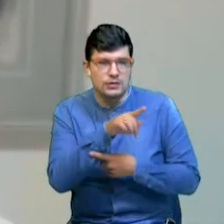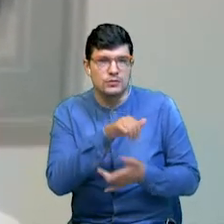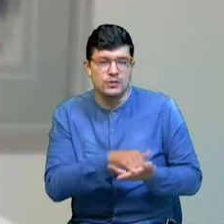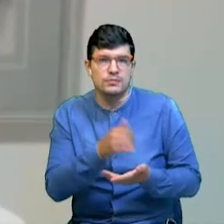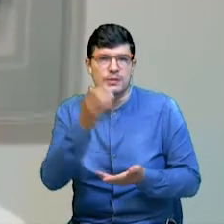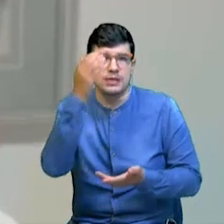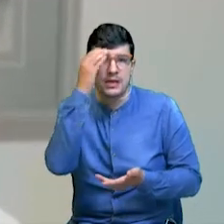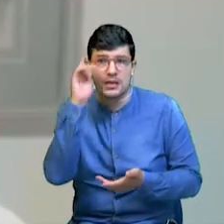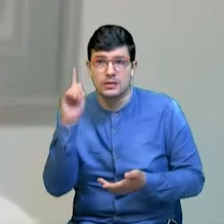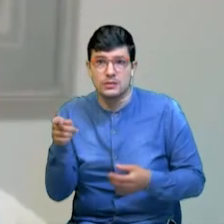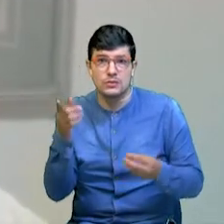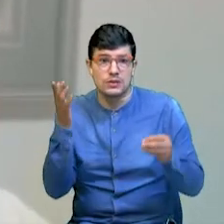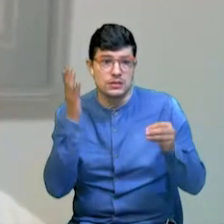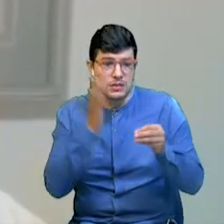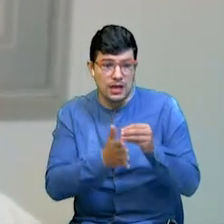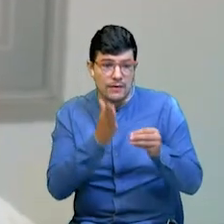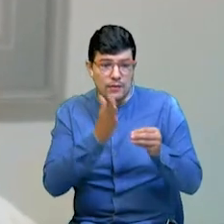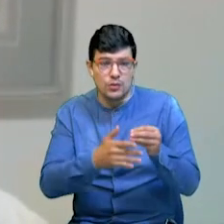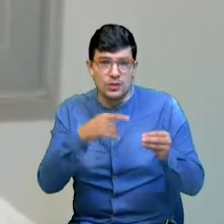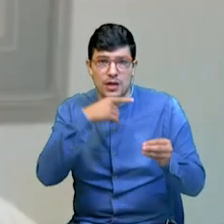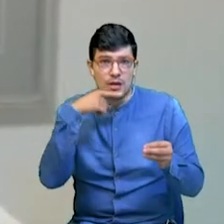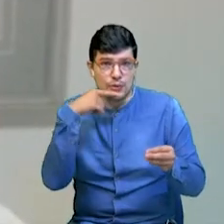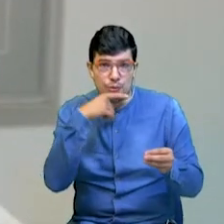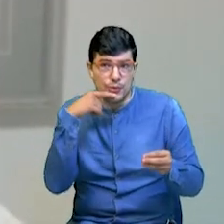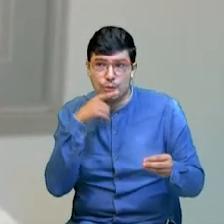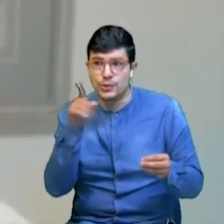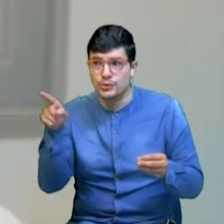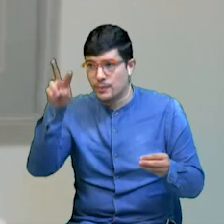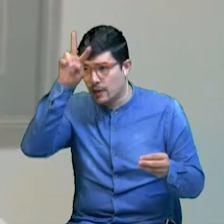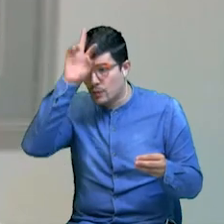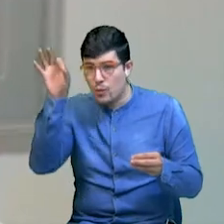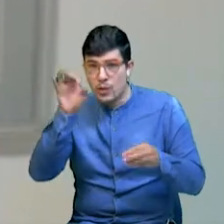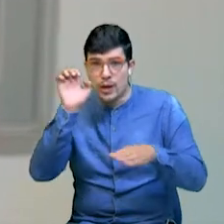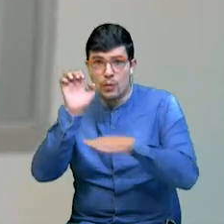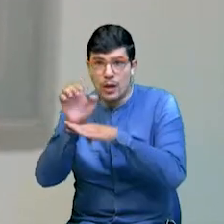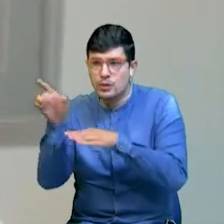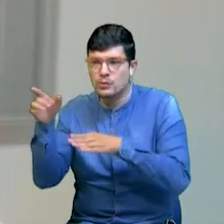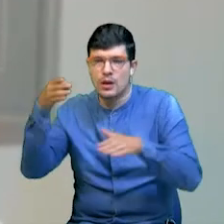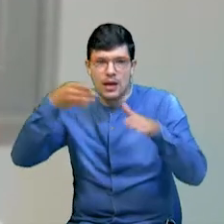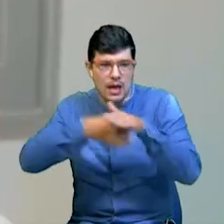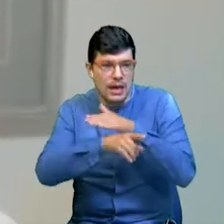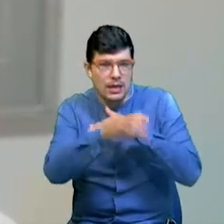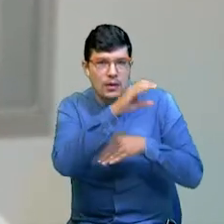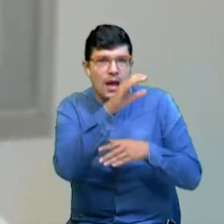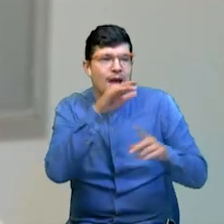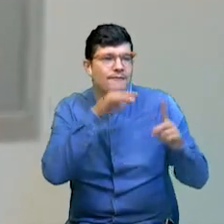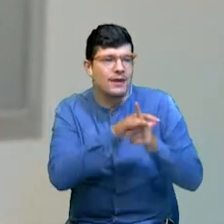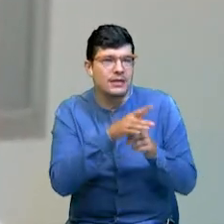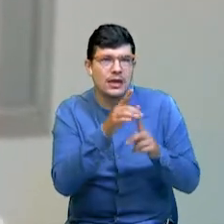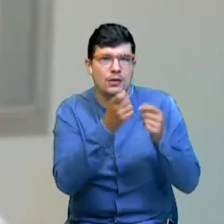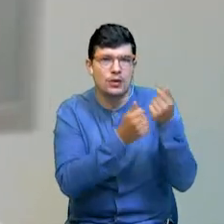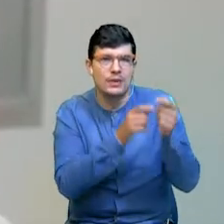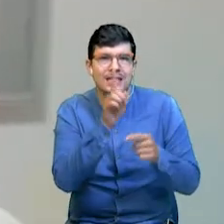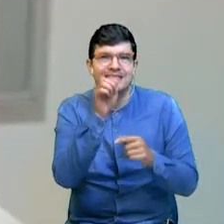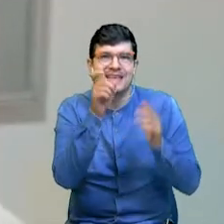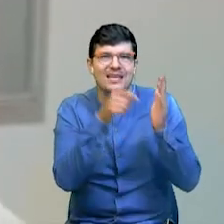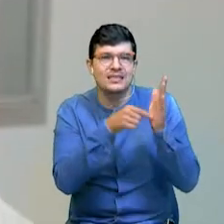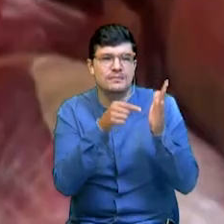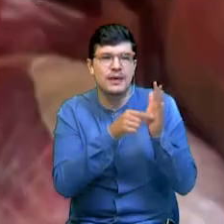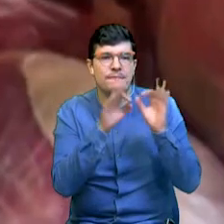de cebolla roja de otros países, especialmente de Perú y Ecuador, están afectando la economía de más de 6.000 familias en esta